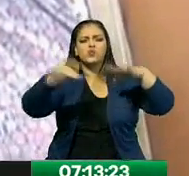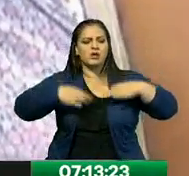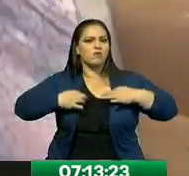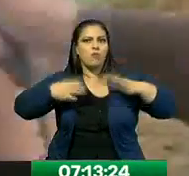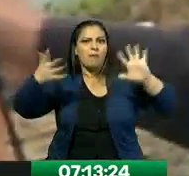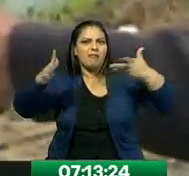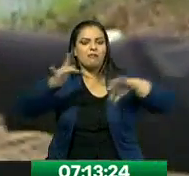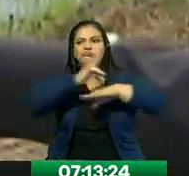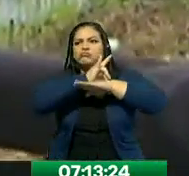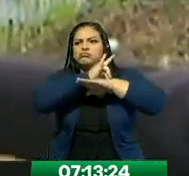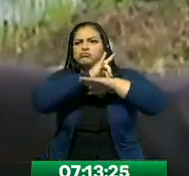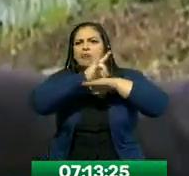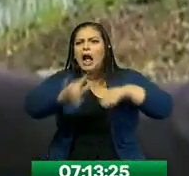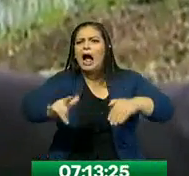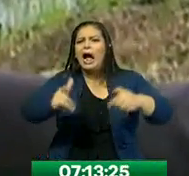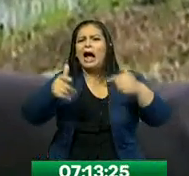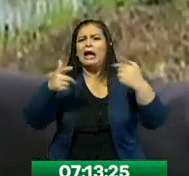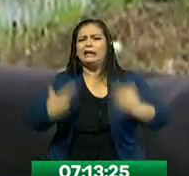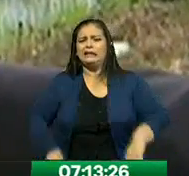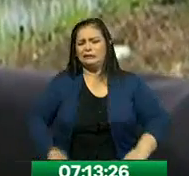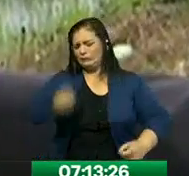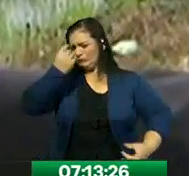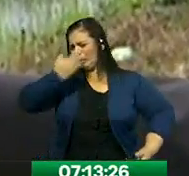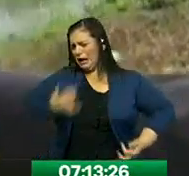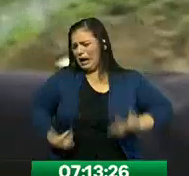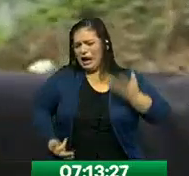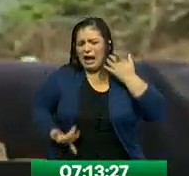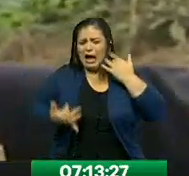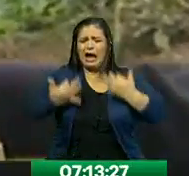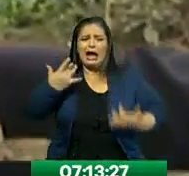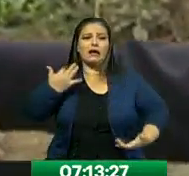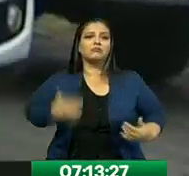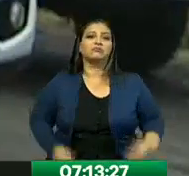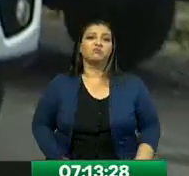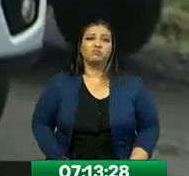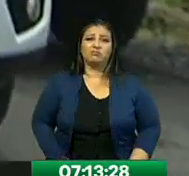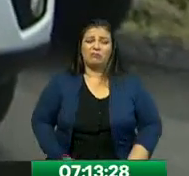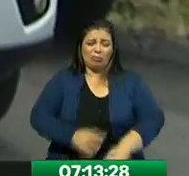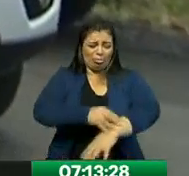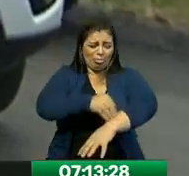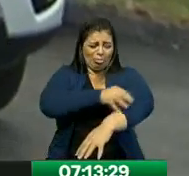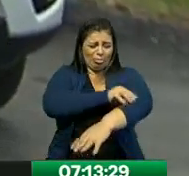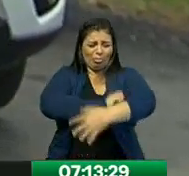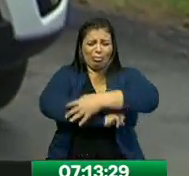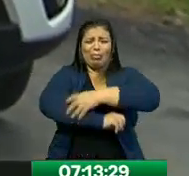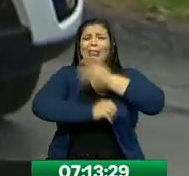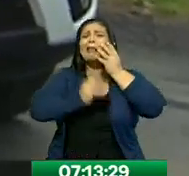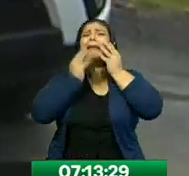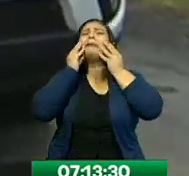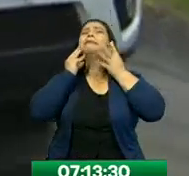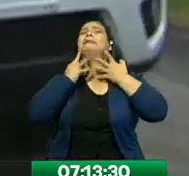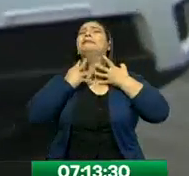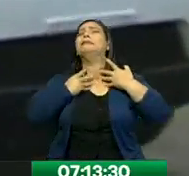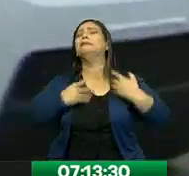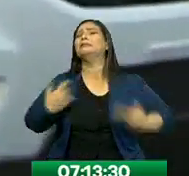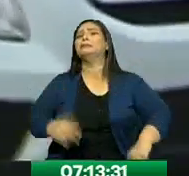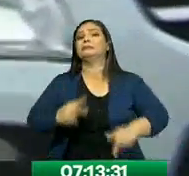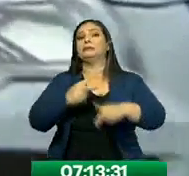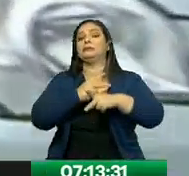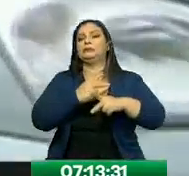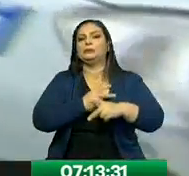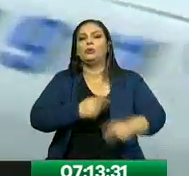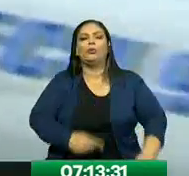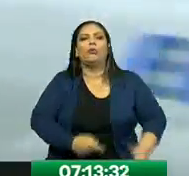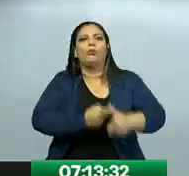hicieron tienen que madurar en tercera está entubada por ahora se realizan algunos peritajes e indagaciones